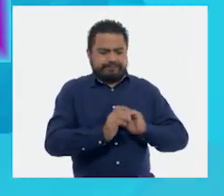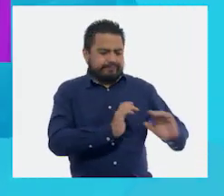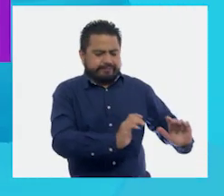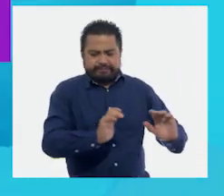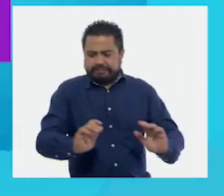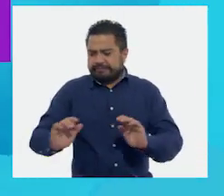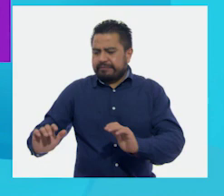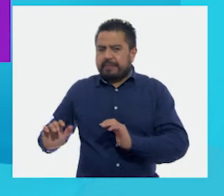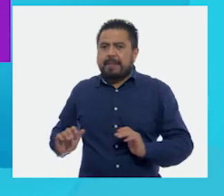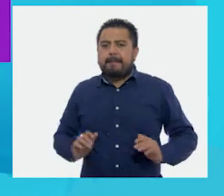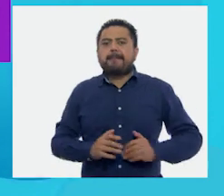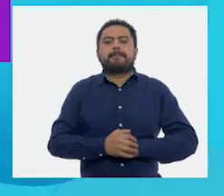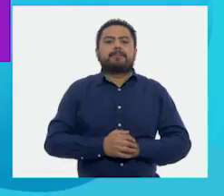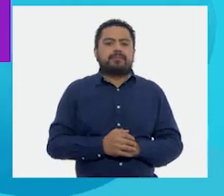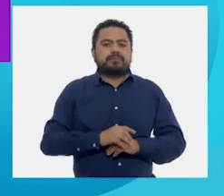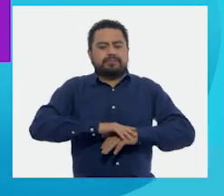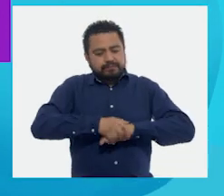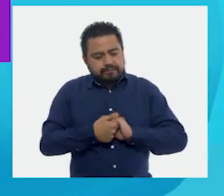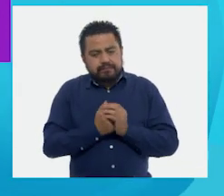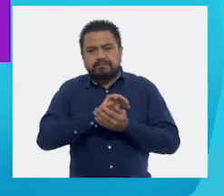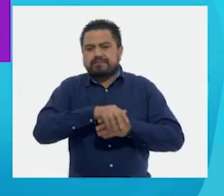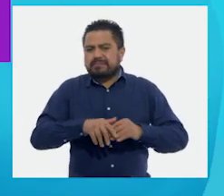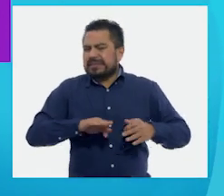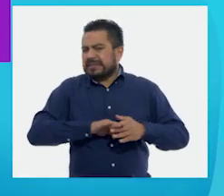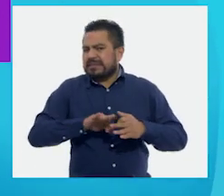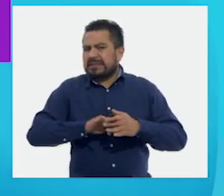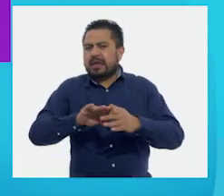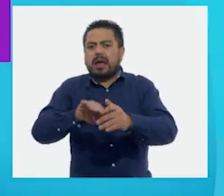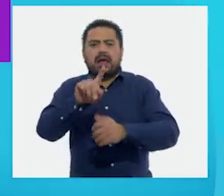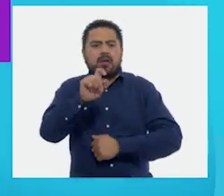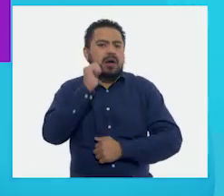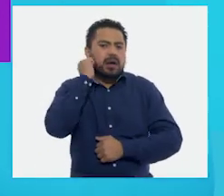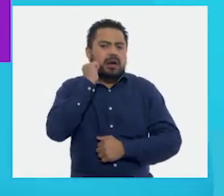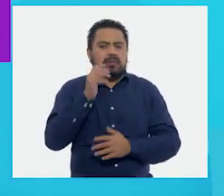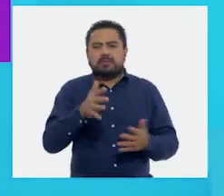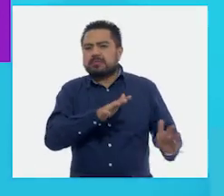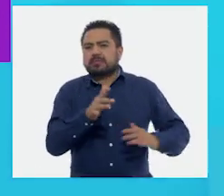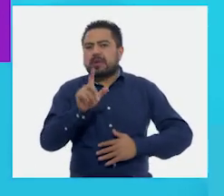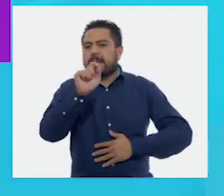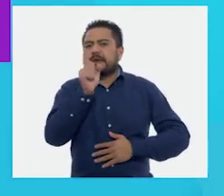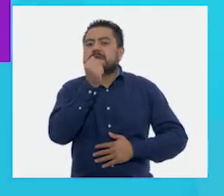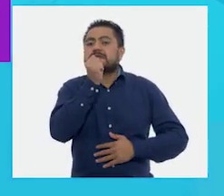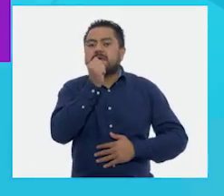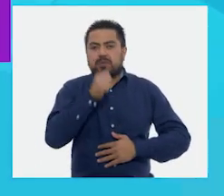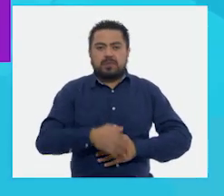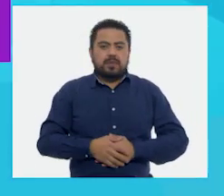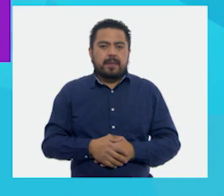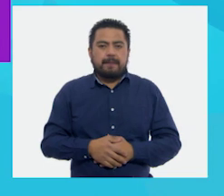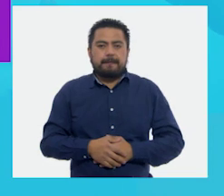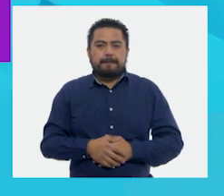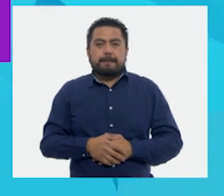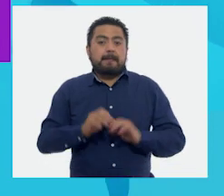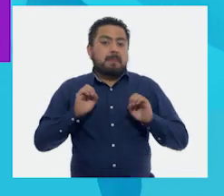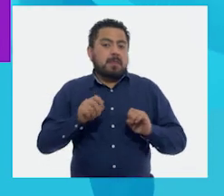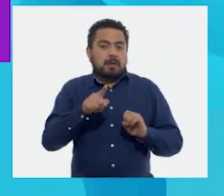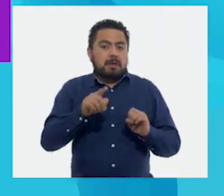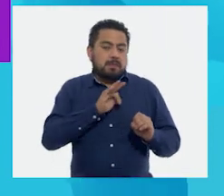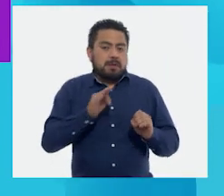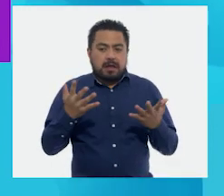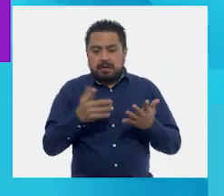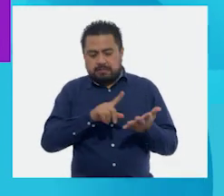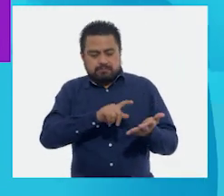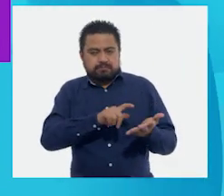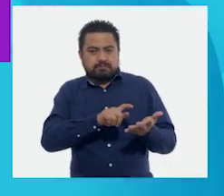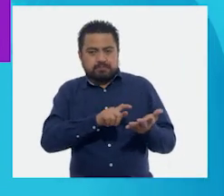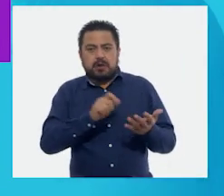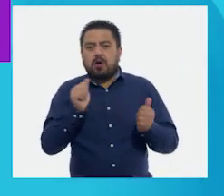distancia. Lávate las manos muy seguido con agua y jabón por lo menos durante 20 segundos. O aplica